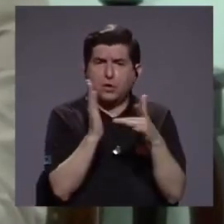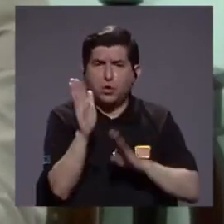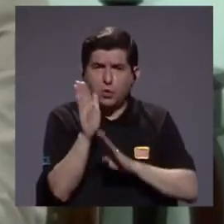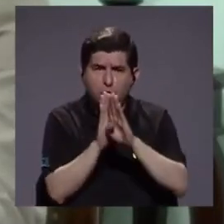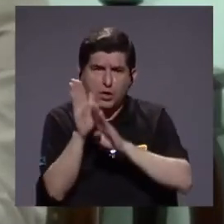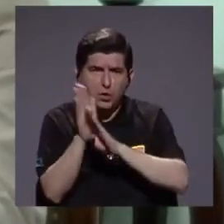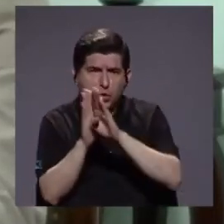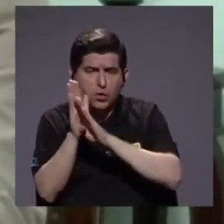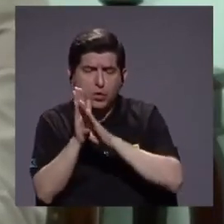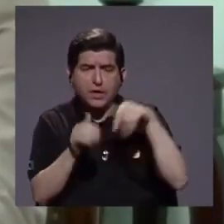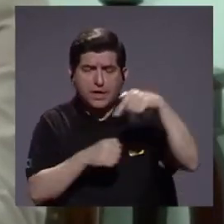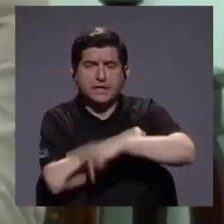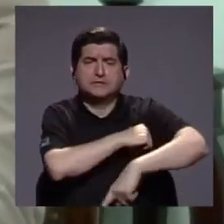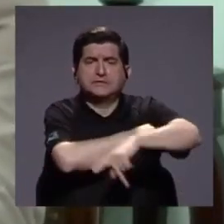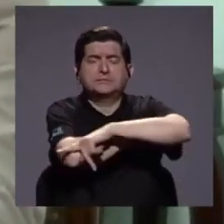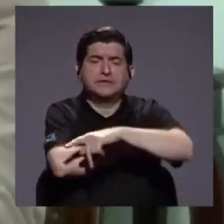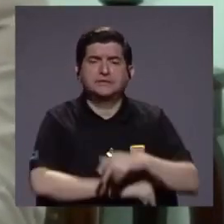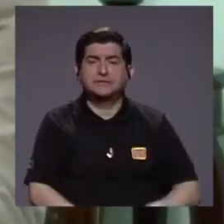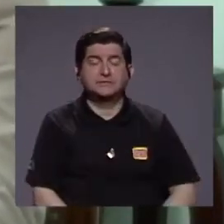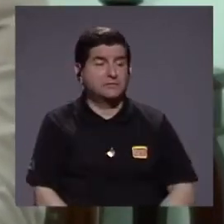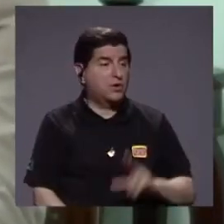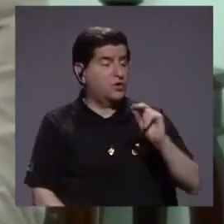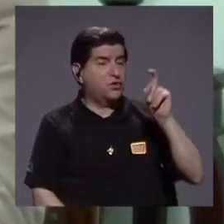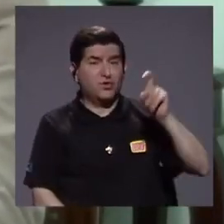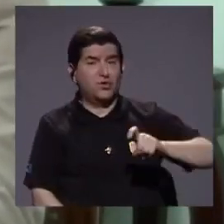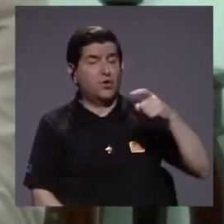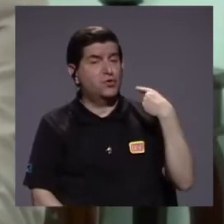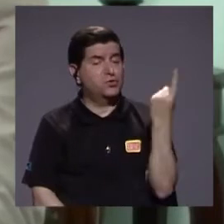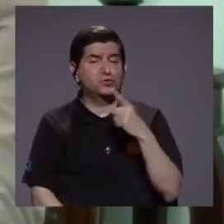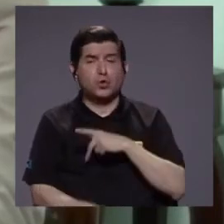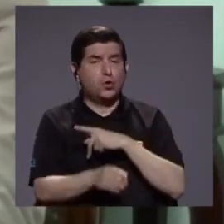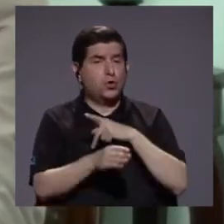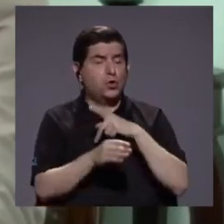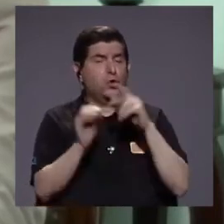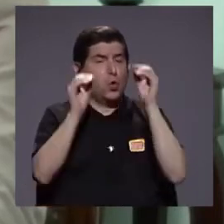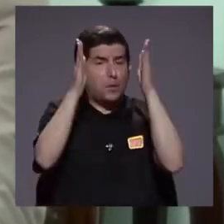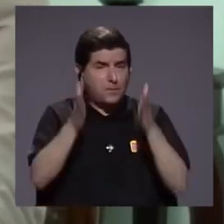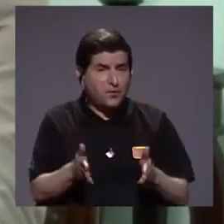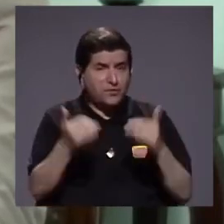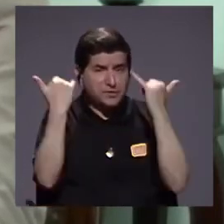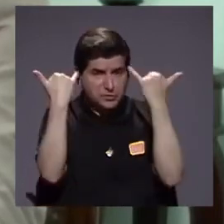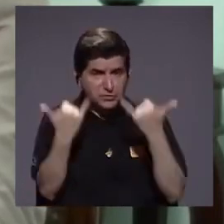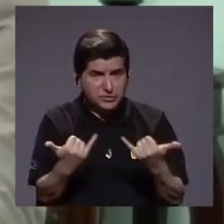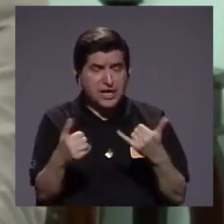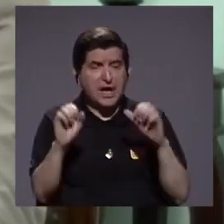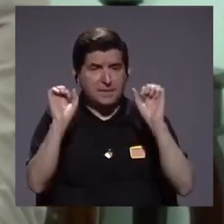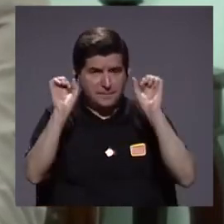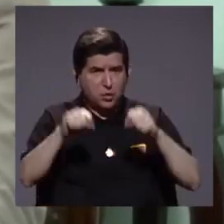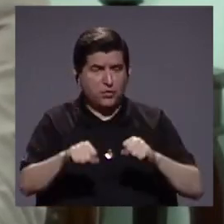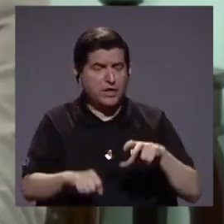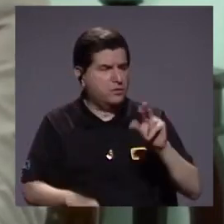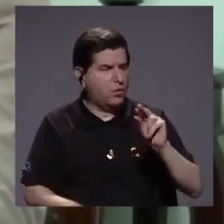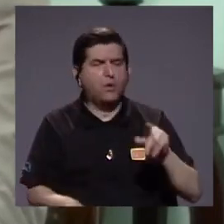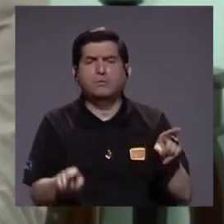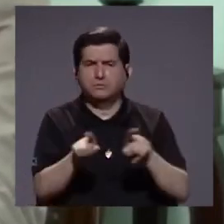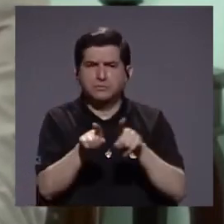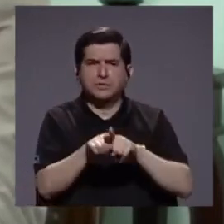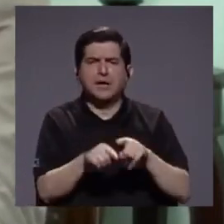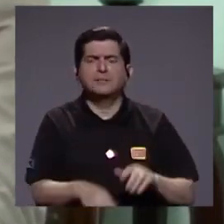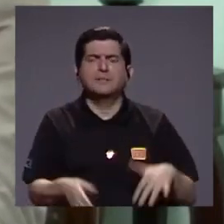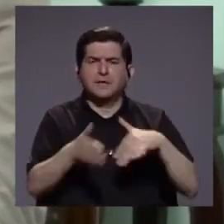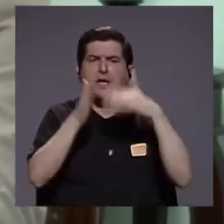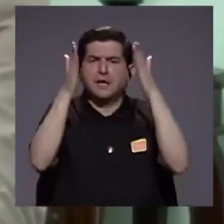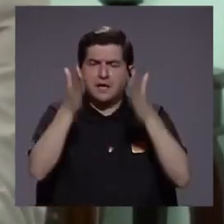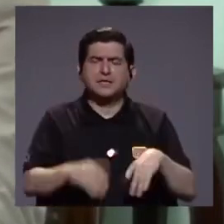desarrollo tecnológico del país. No necesariamente solo los profesores o los académicos podemos aportar en esto, sino que también los y